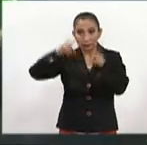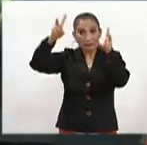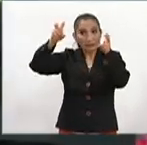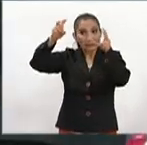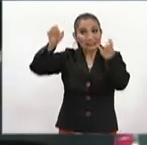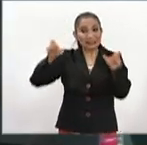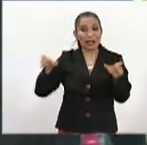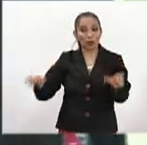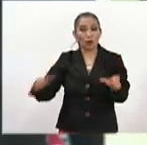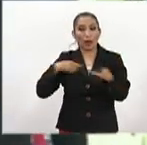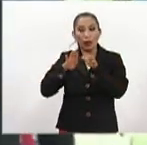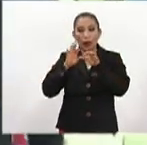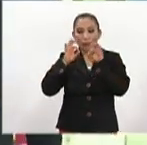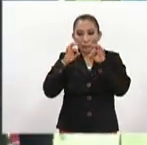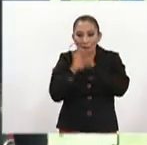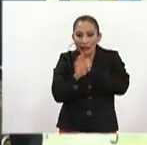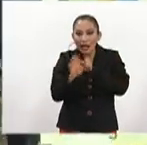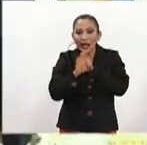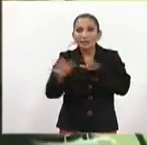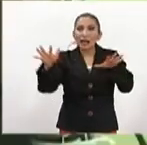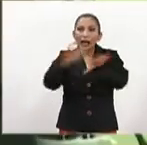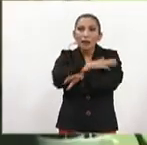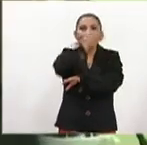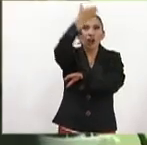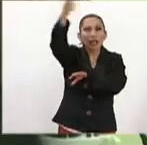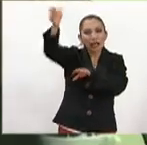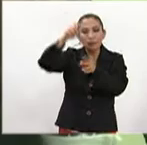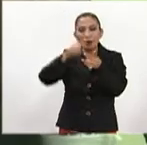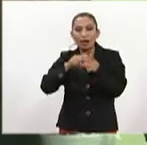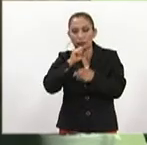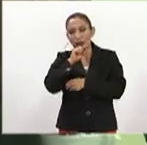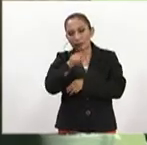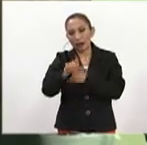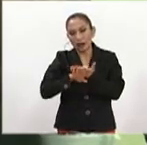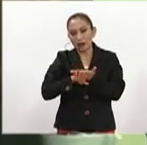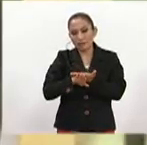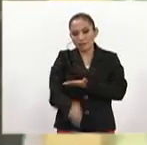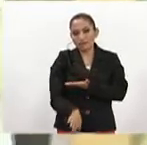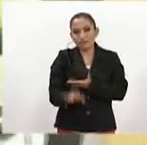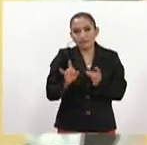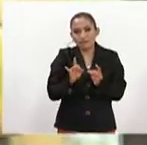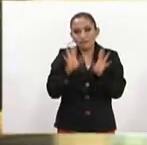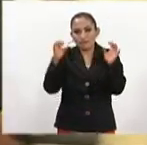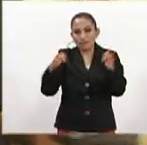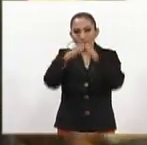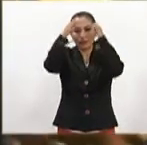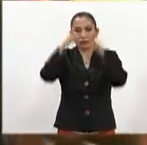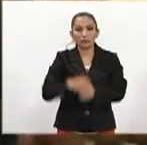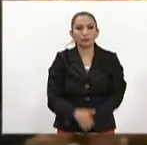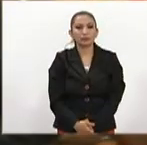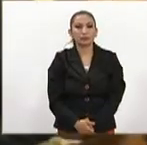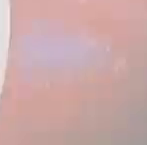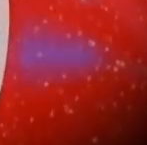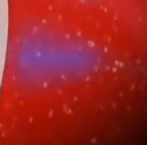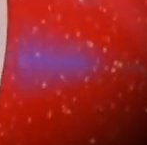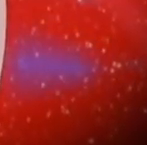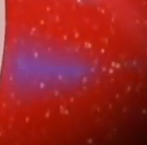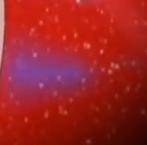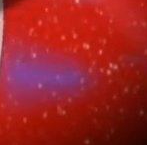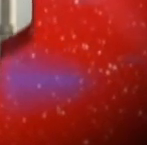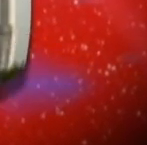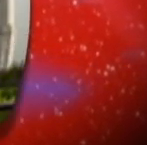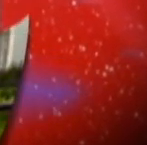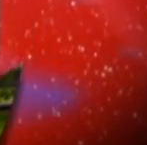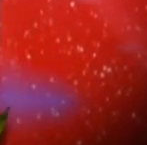materia de seguridad, migración, mitigación del cambio climático y también prevención de desastres.